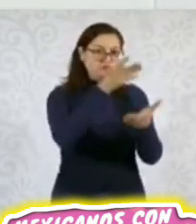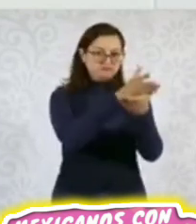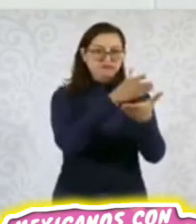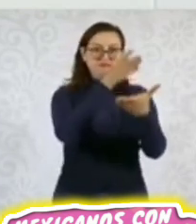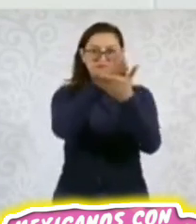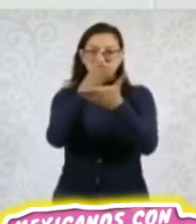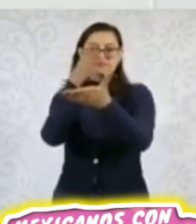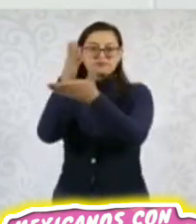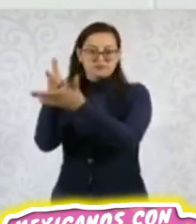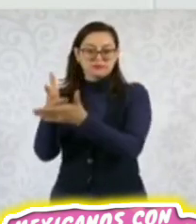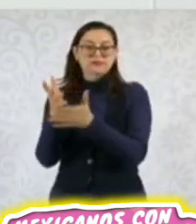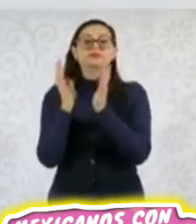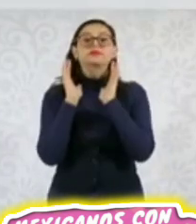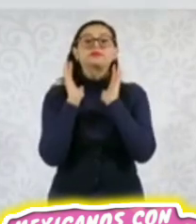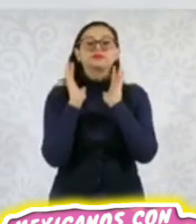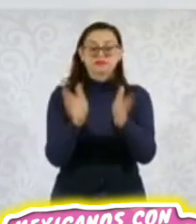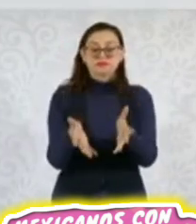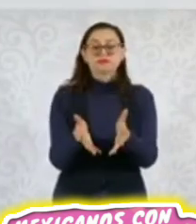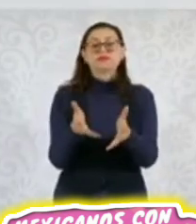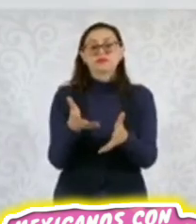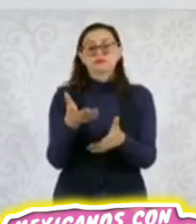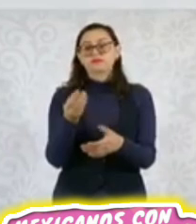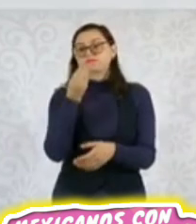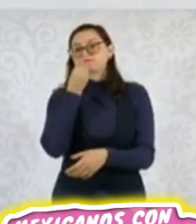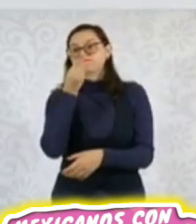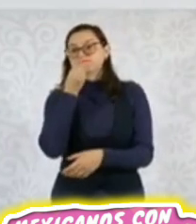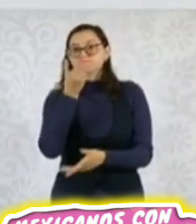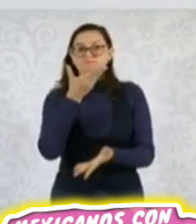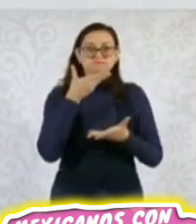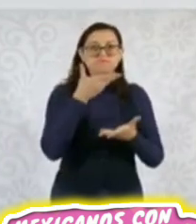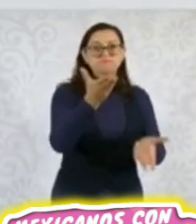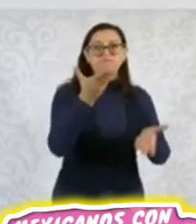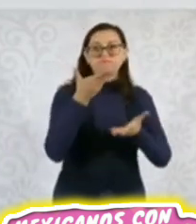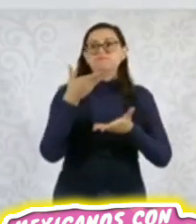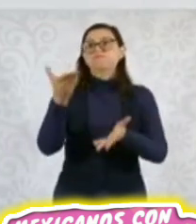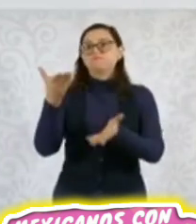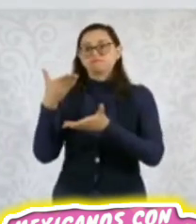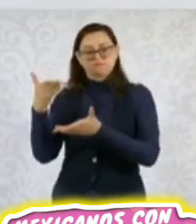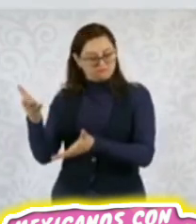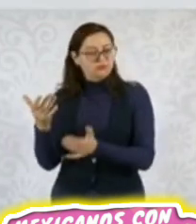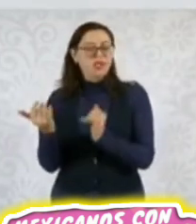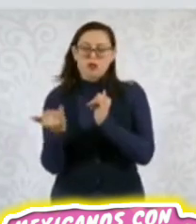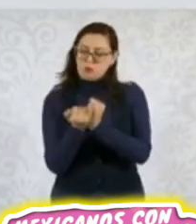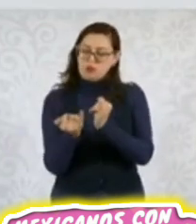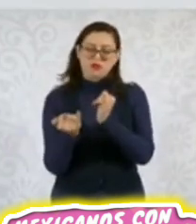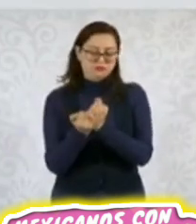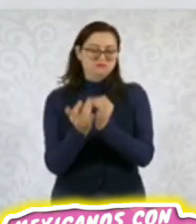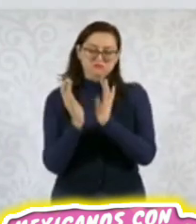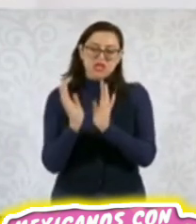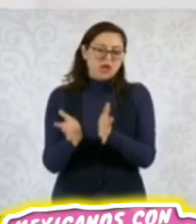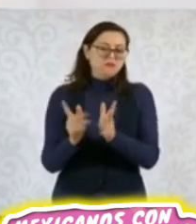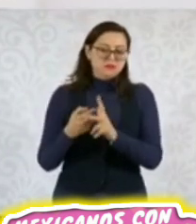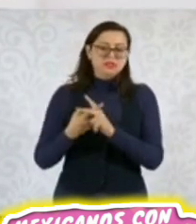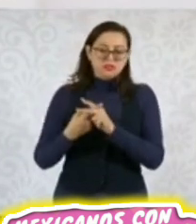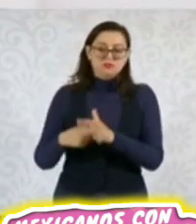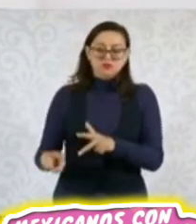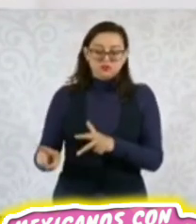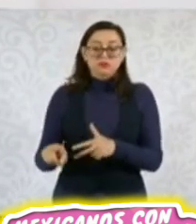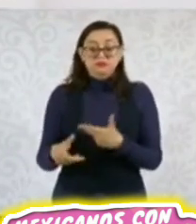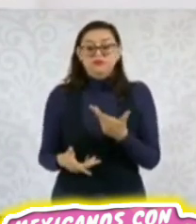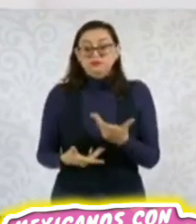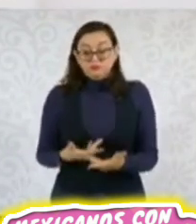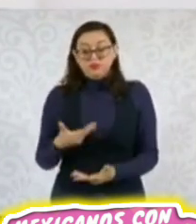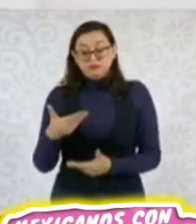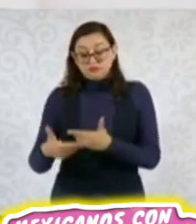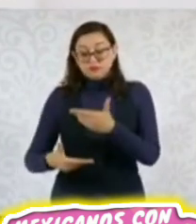de que la Defensa ya está atendiendo con despensas para que puedan tener lo necesario para la alimentación. Entonces está haciendo